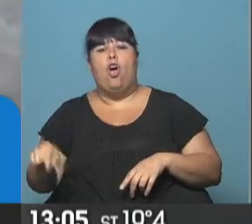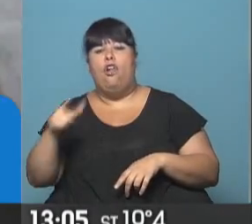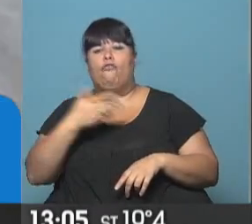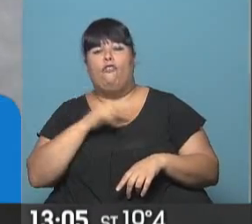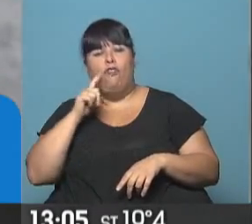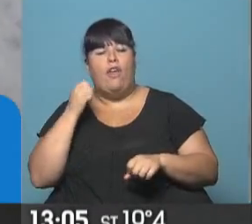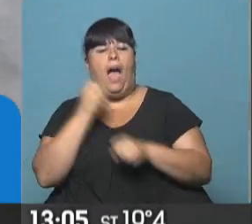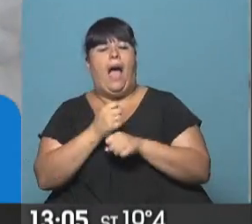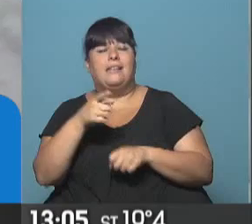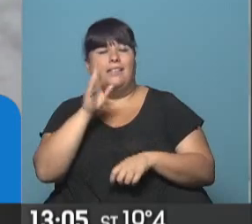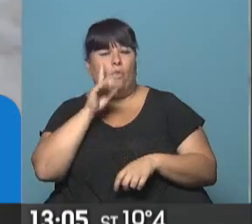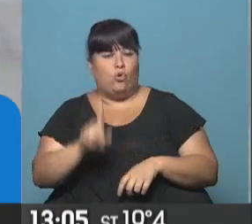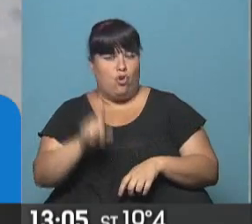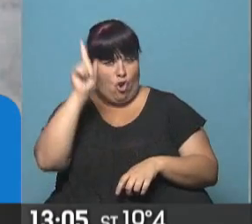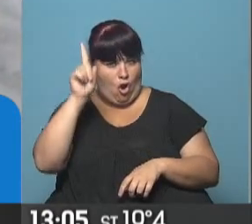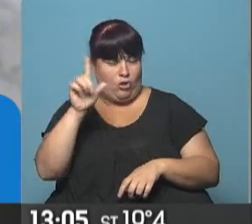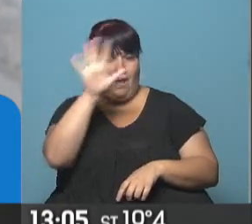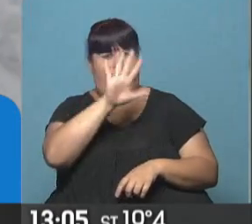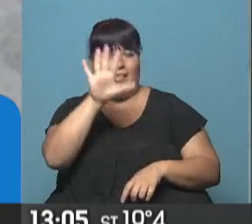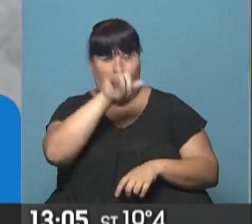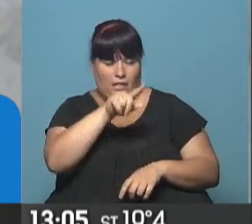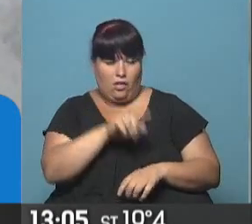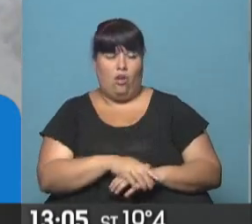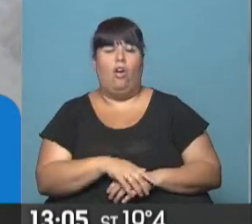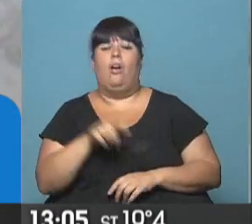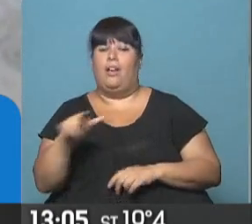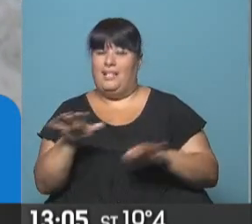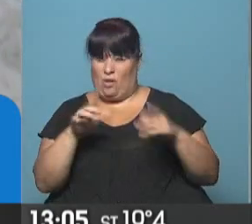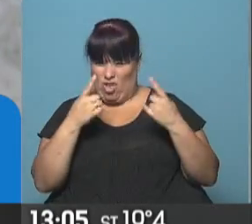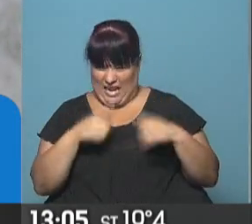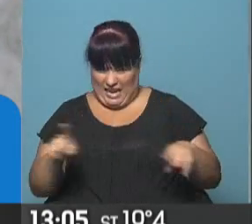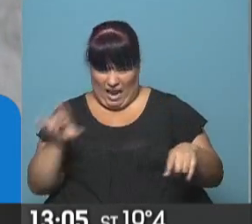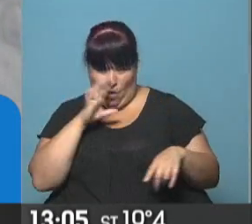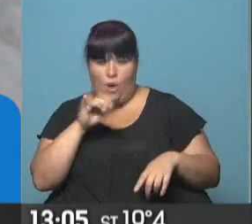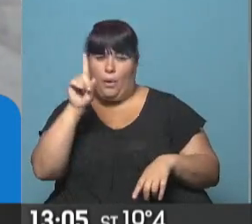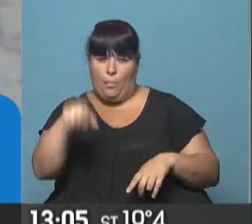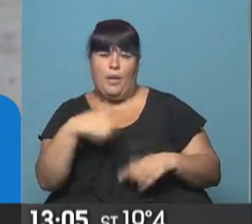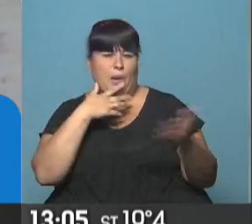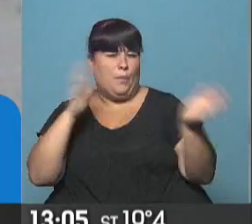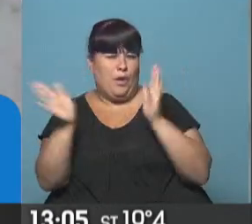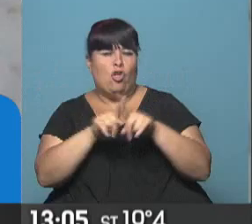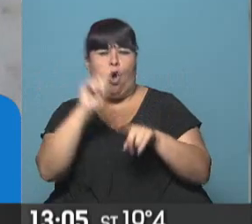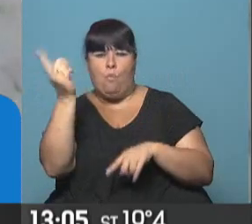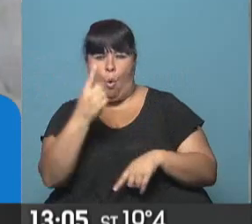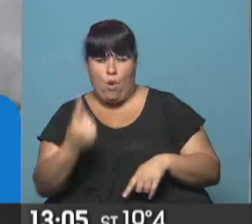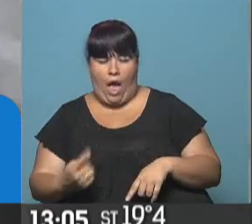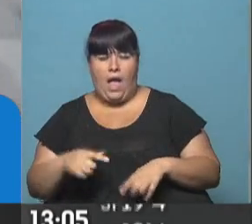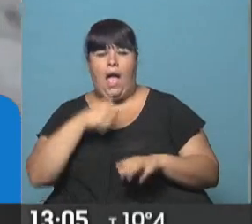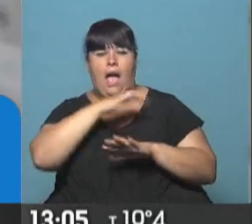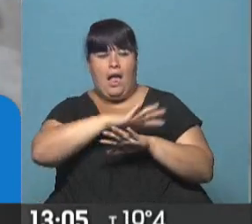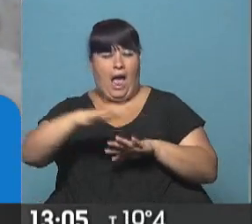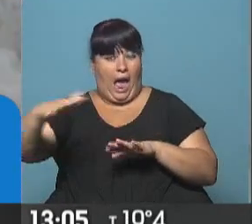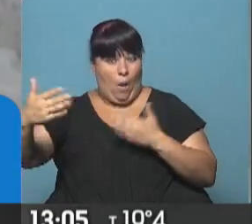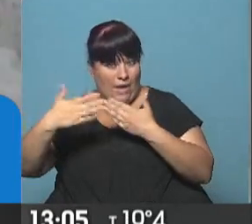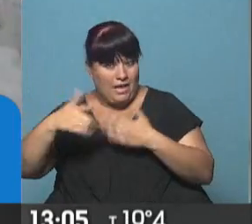hasta el norte del país, en la costa del Atlántico. Esta situación atípica ocasiona vientos huracanados en la región costera, lo